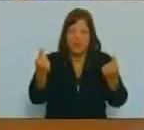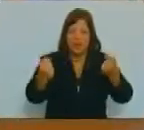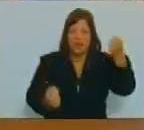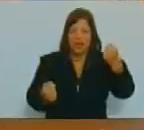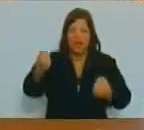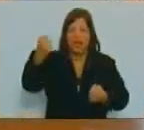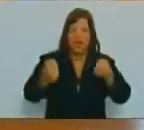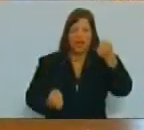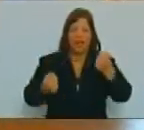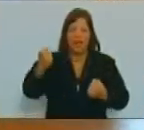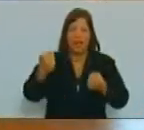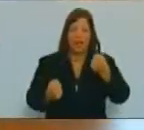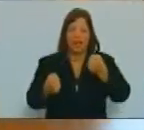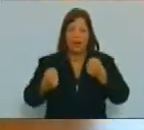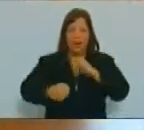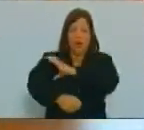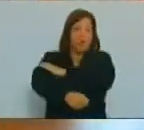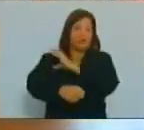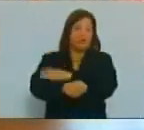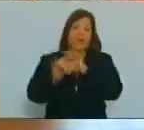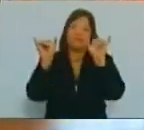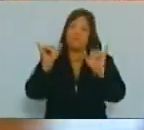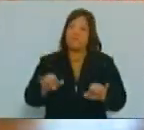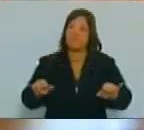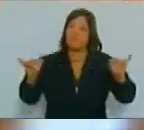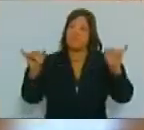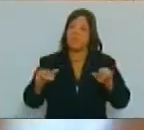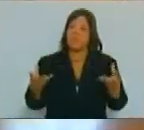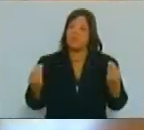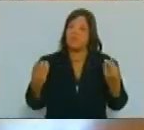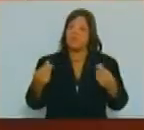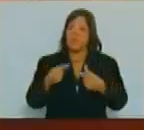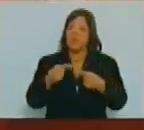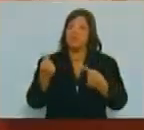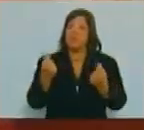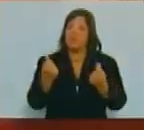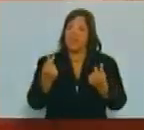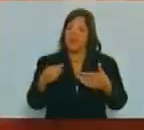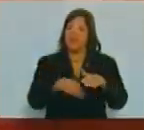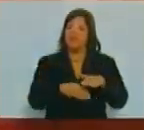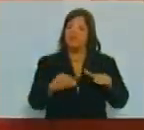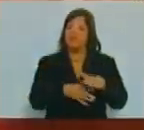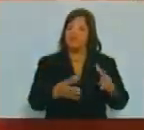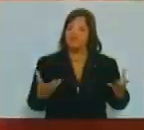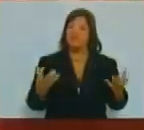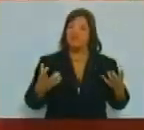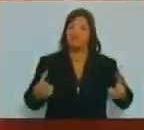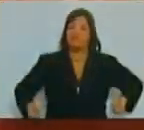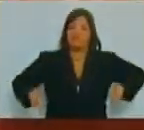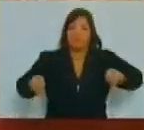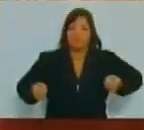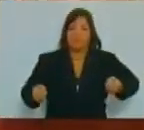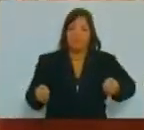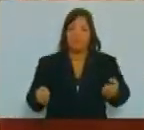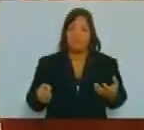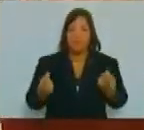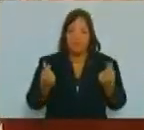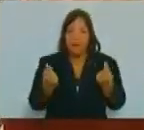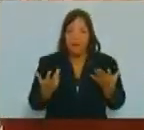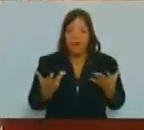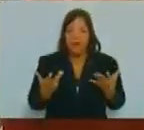creo que es una práctica de la oposición no le gusta cargar muchísimo dinero en efectivo entonces llevaban